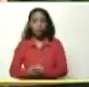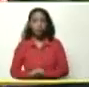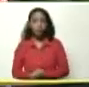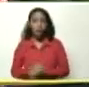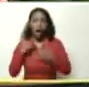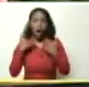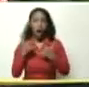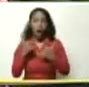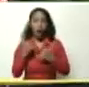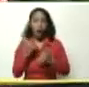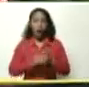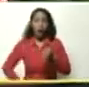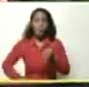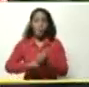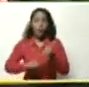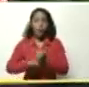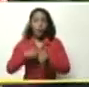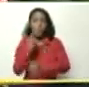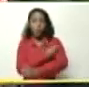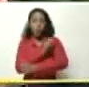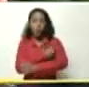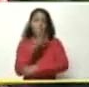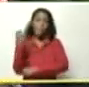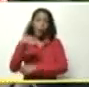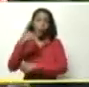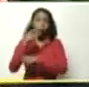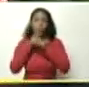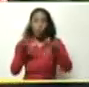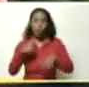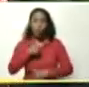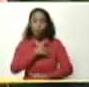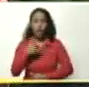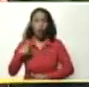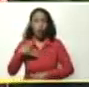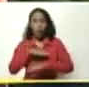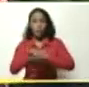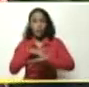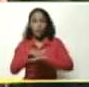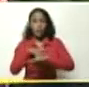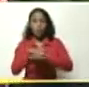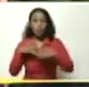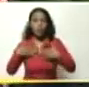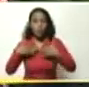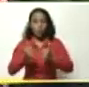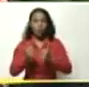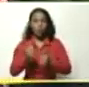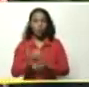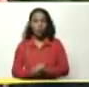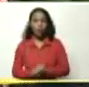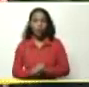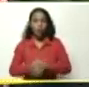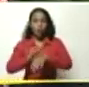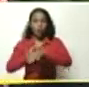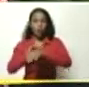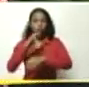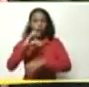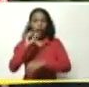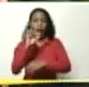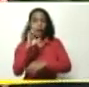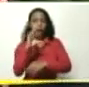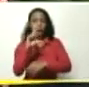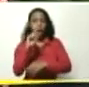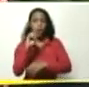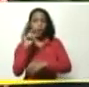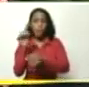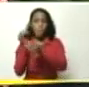Ahora vamos a reforzar la vacunación. Yo quisiera que el ministro de Salud, doctor Carlos Alvarado,